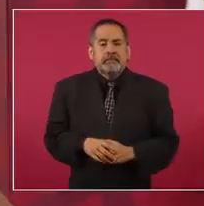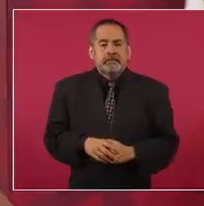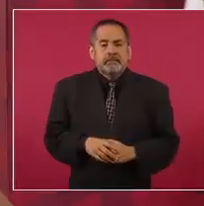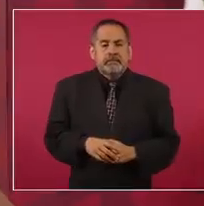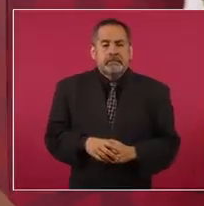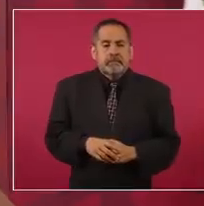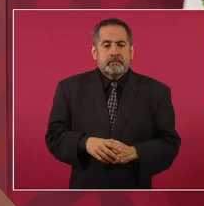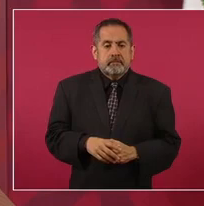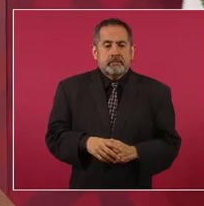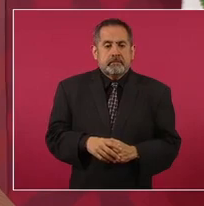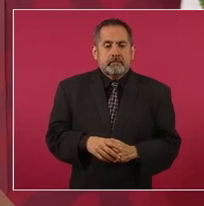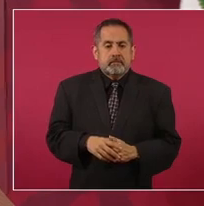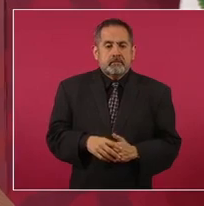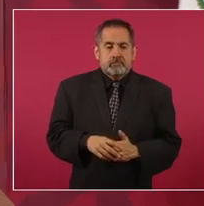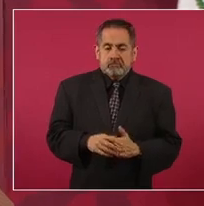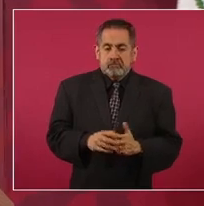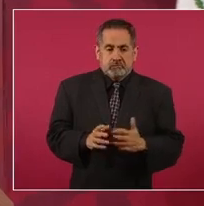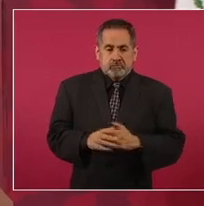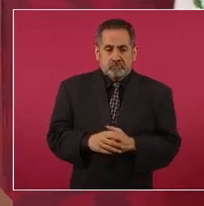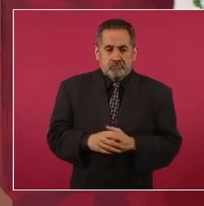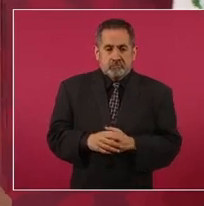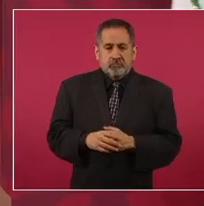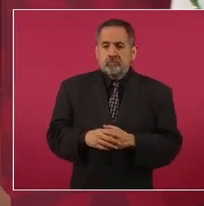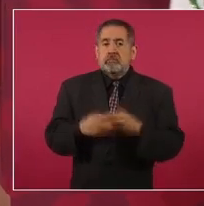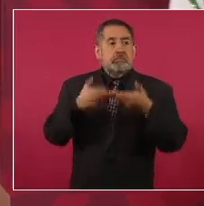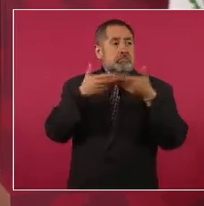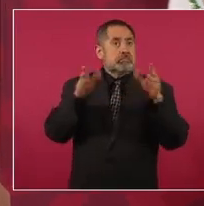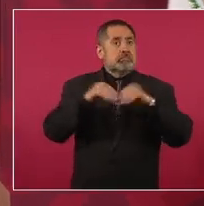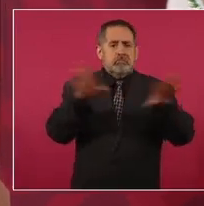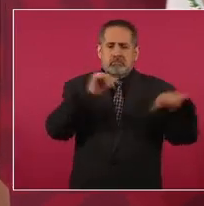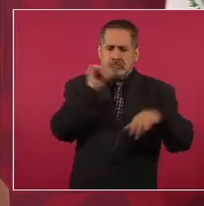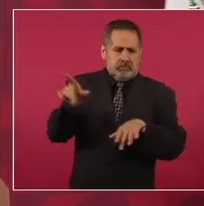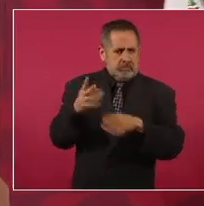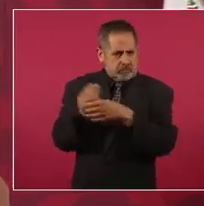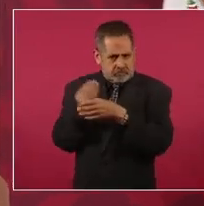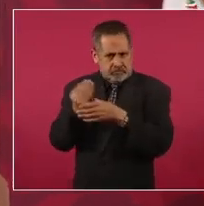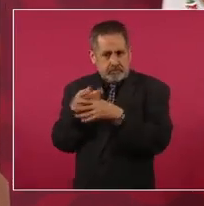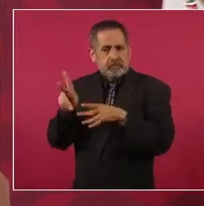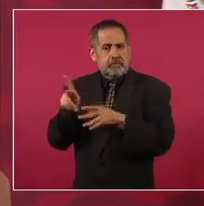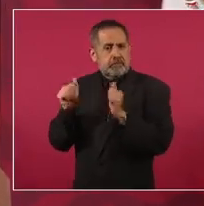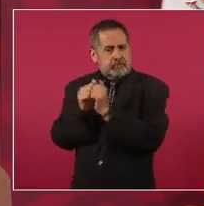aunque no han tenido reuniones públicas,